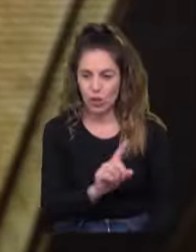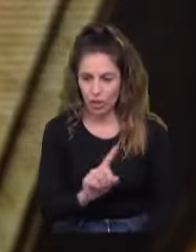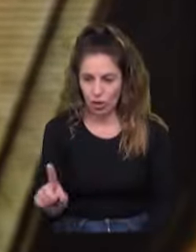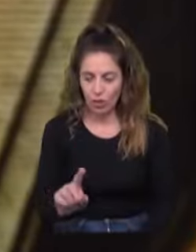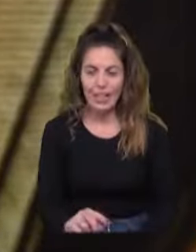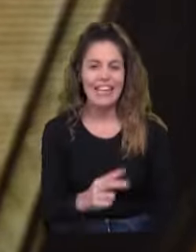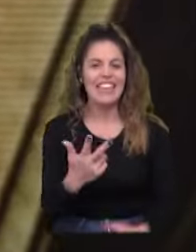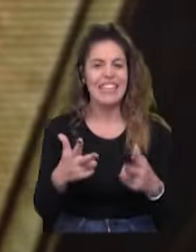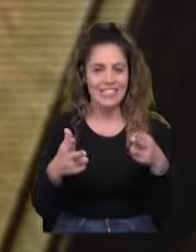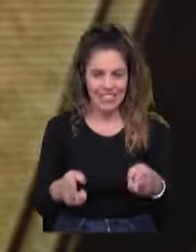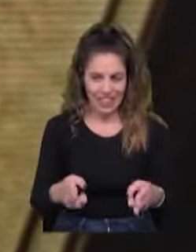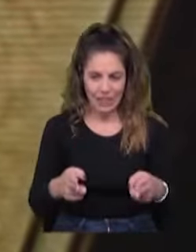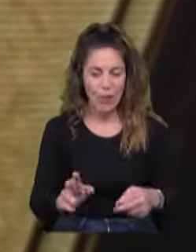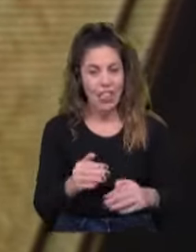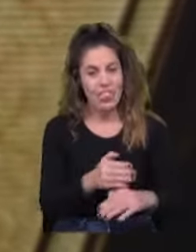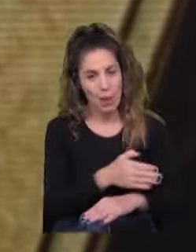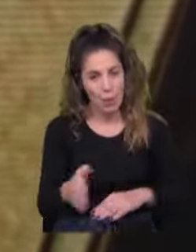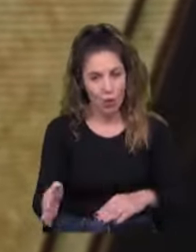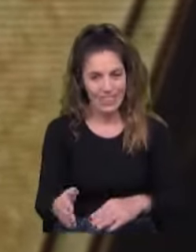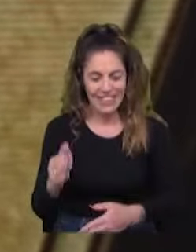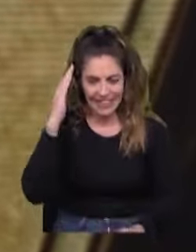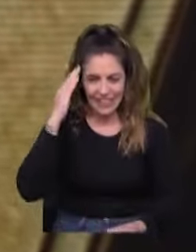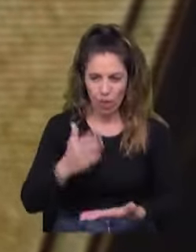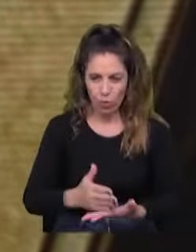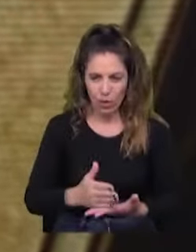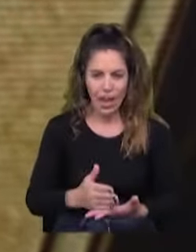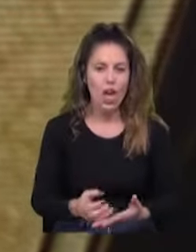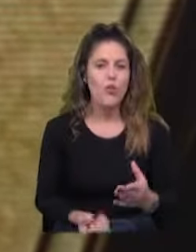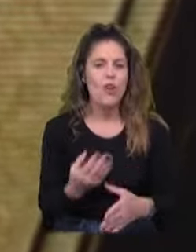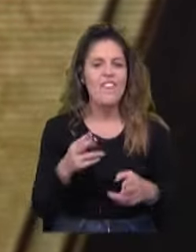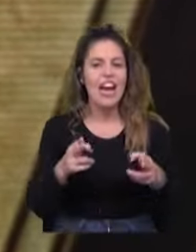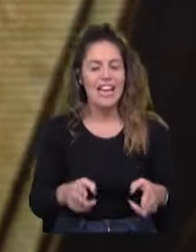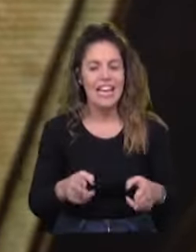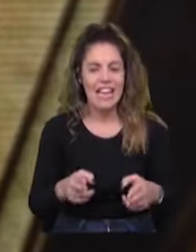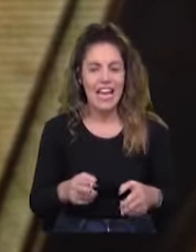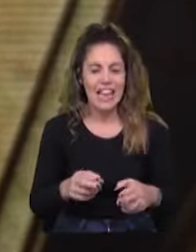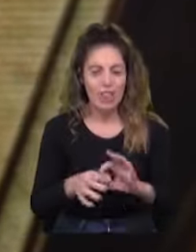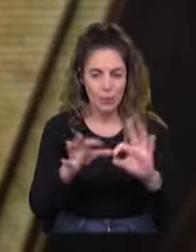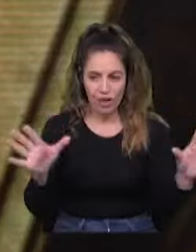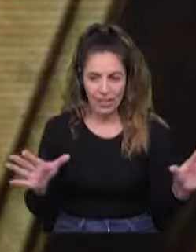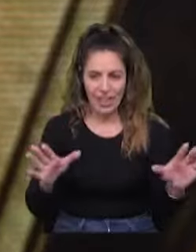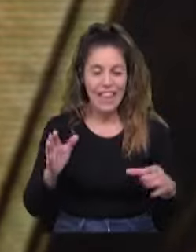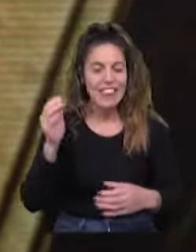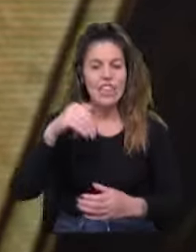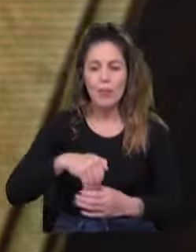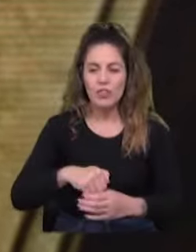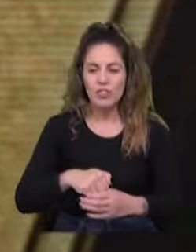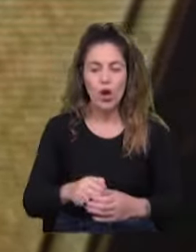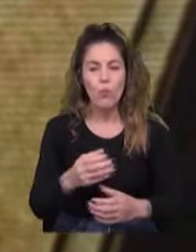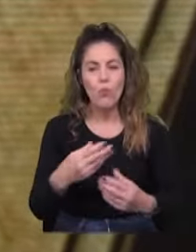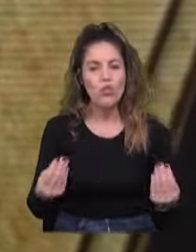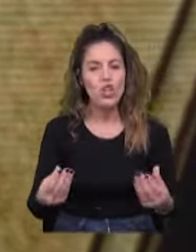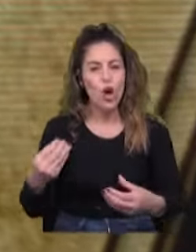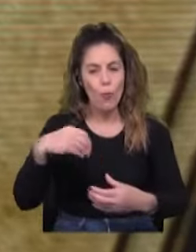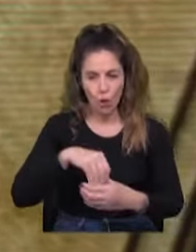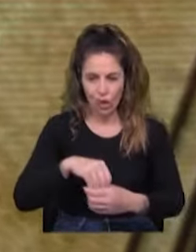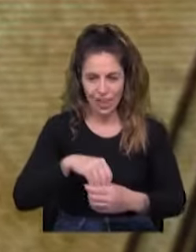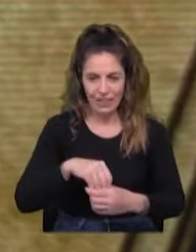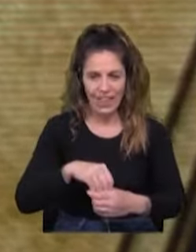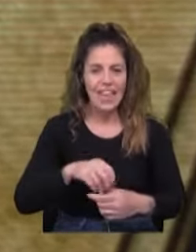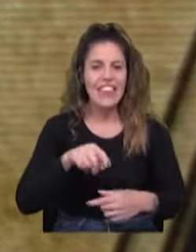la tercera etapa post dictadura en esta nueva era democrática los plebiscitos ya tien tienen un alto componente de